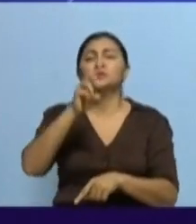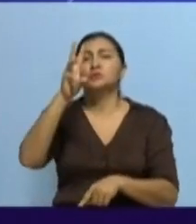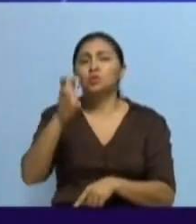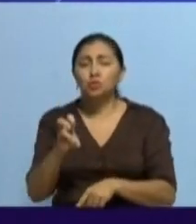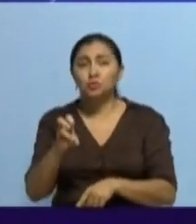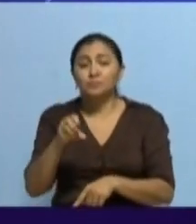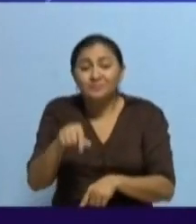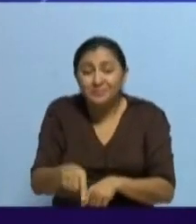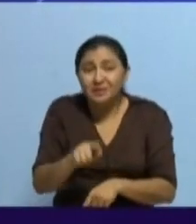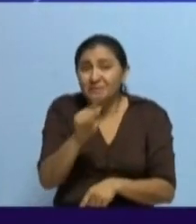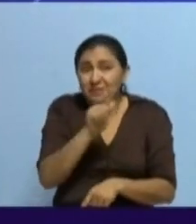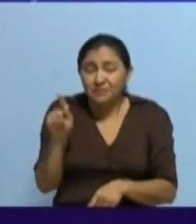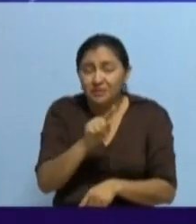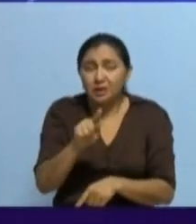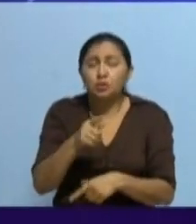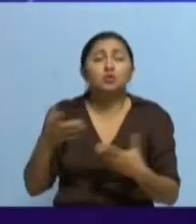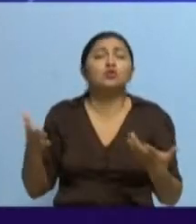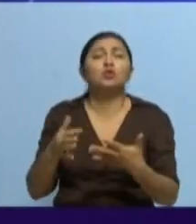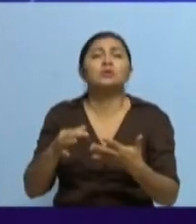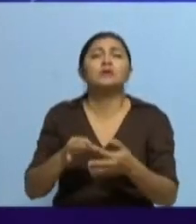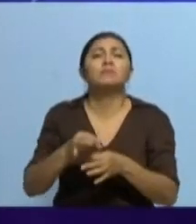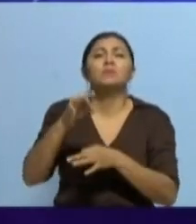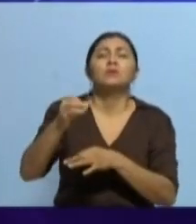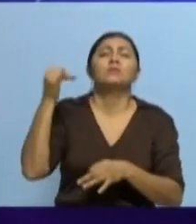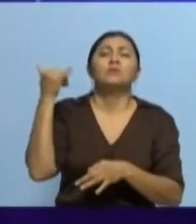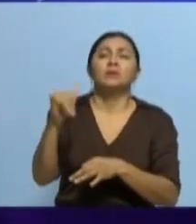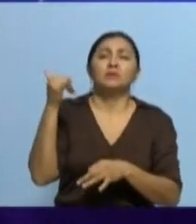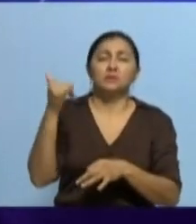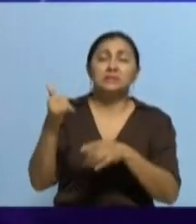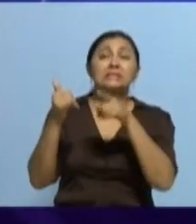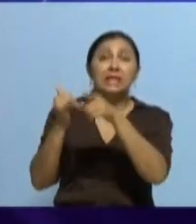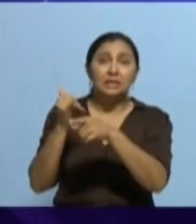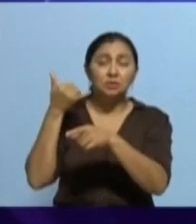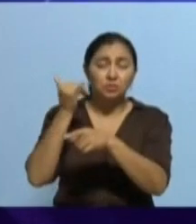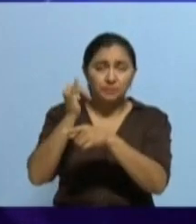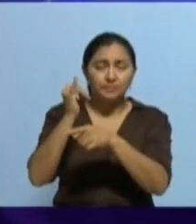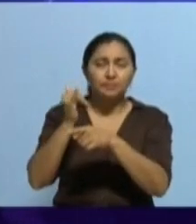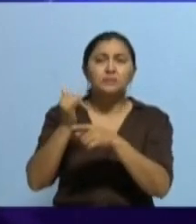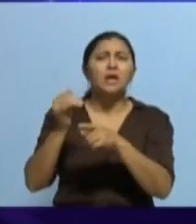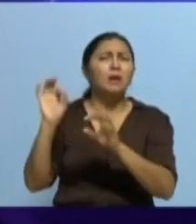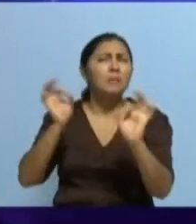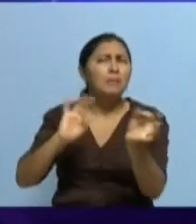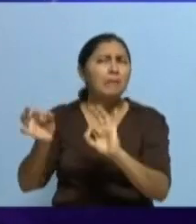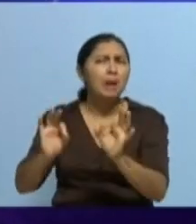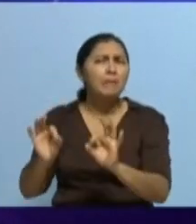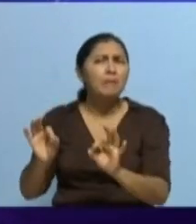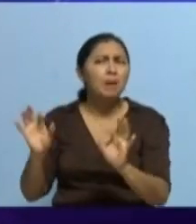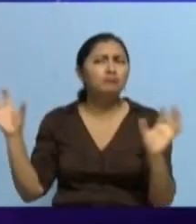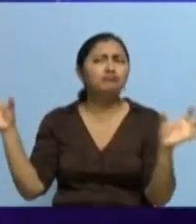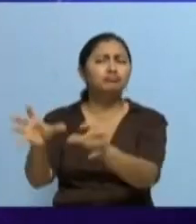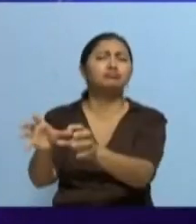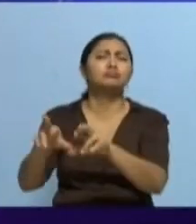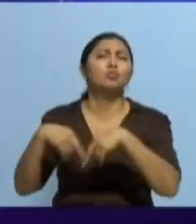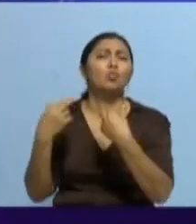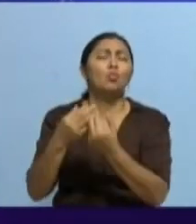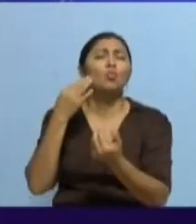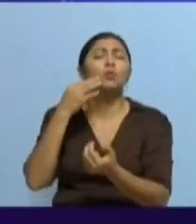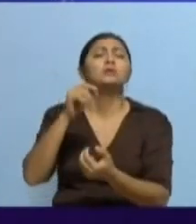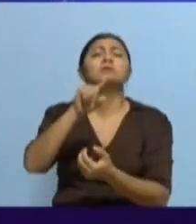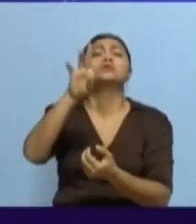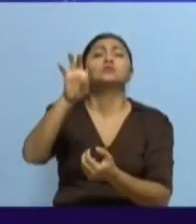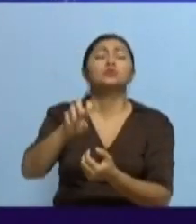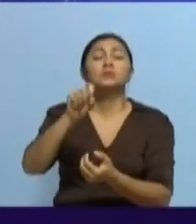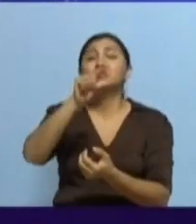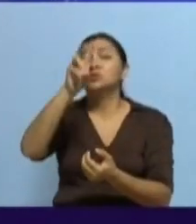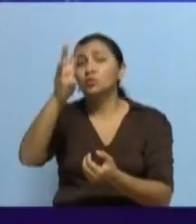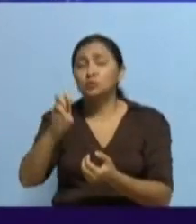de este mes, allá en un juzgado de Juan de Acosta. Ya tenían toda la trama montada ya para el día 18, ya